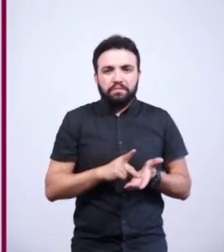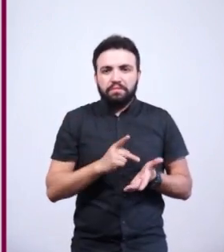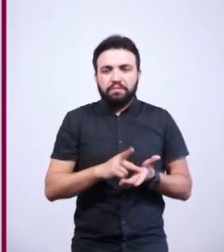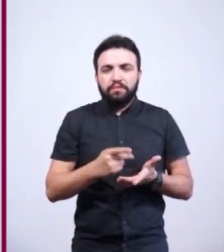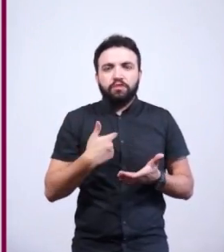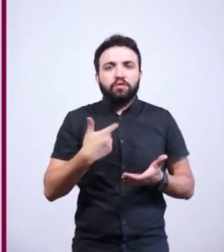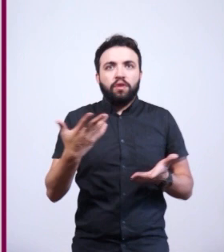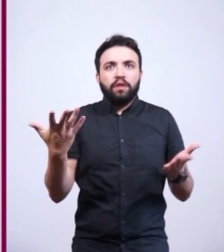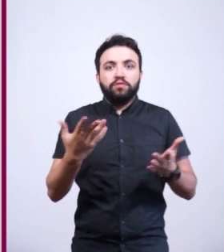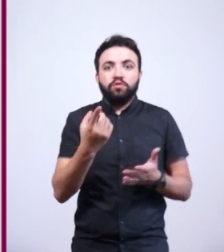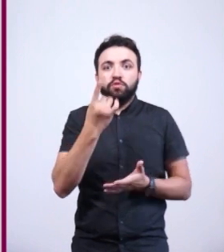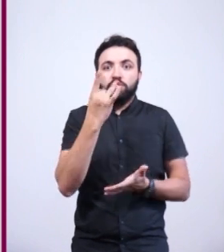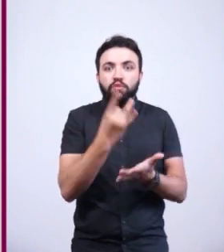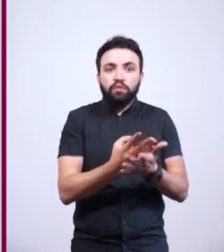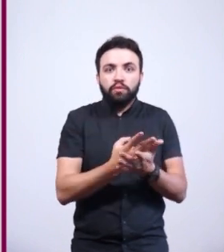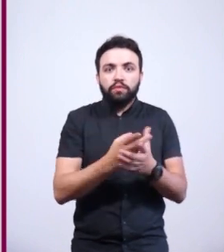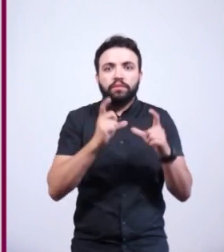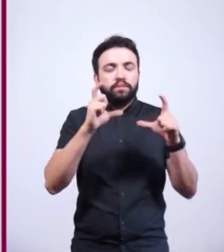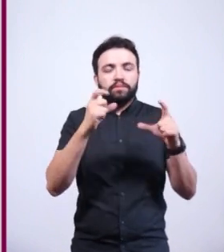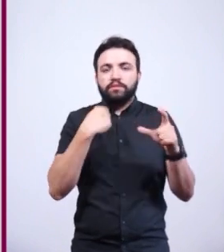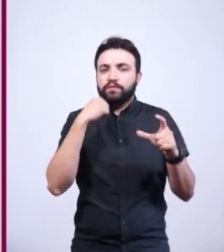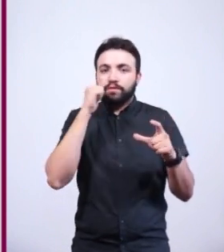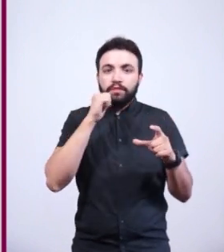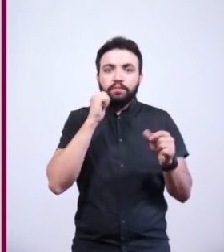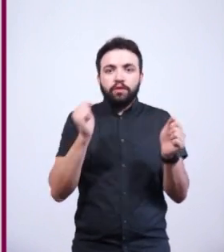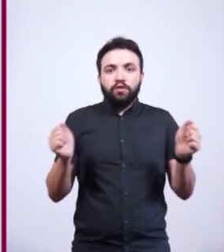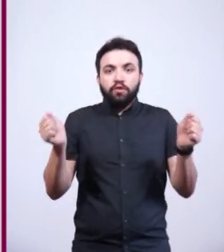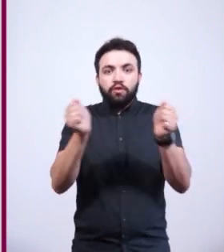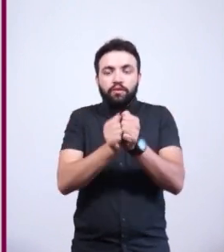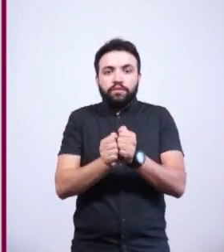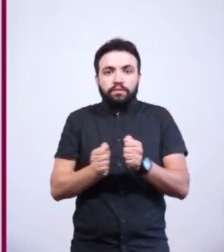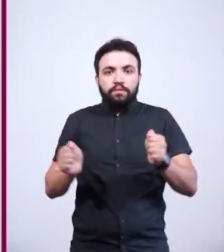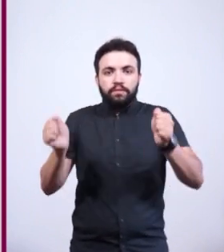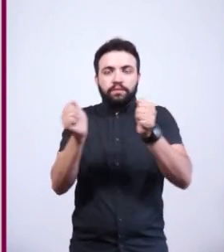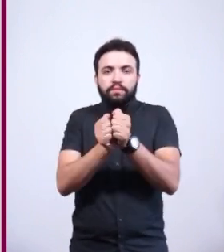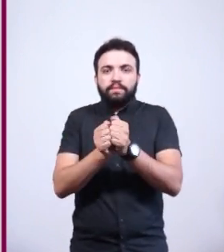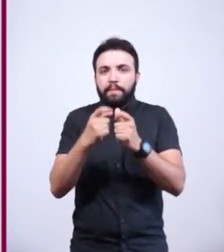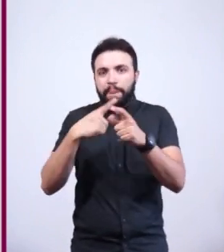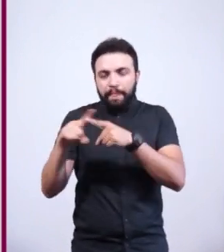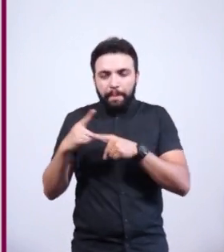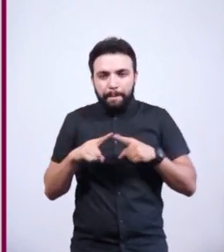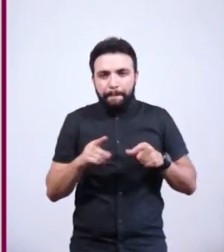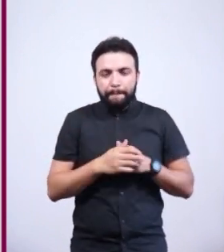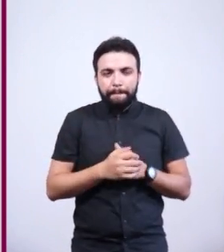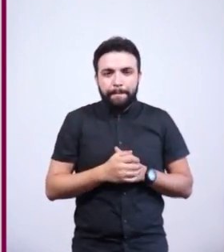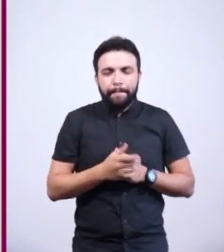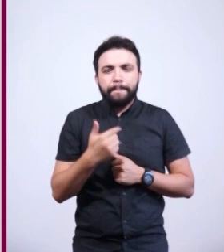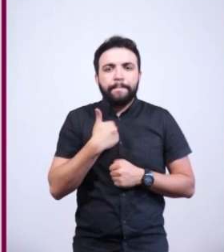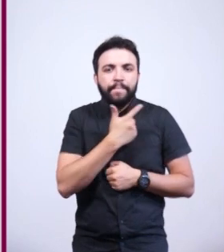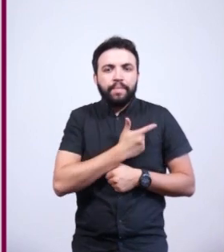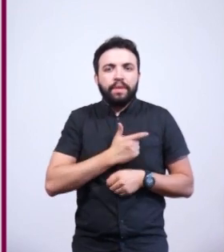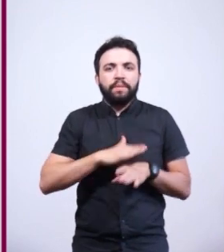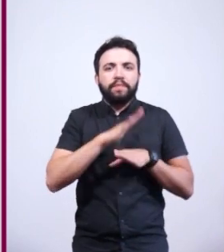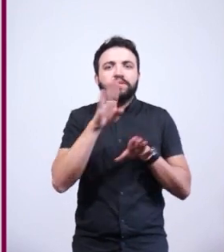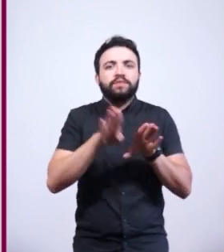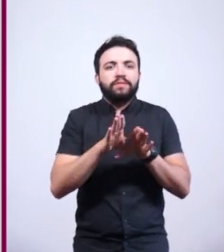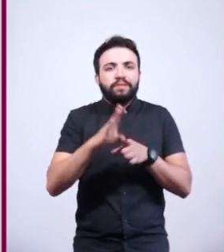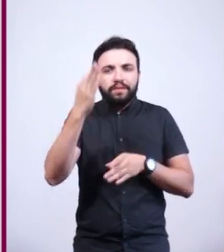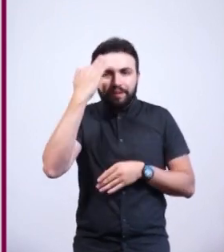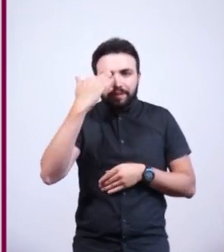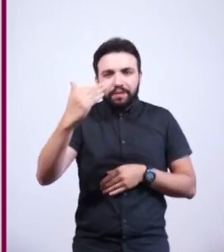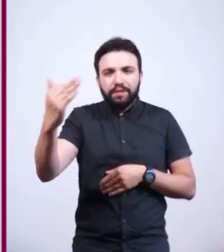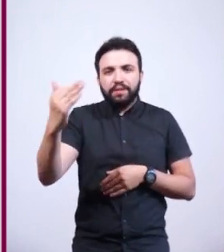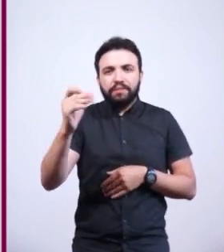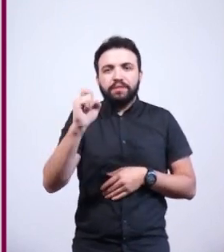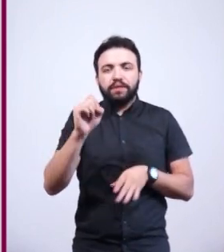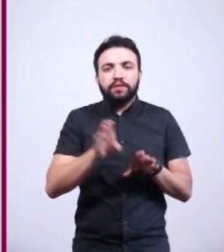una sola pieza, o sea, siempre está combinada de diferentes medios. Entonces, a mí lo que me gusta es la duración, el tiempo, algo